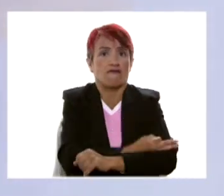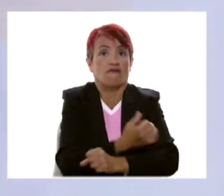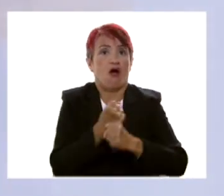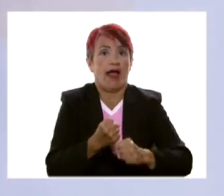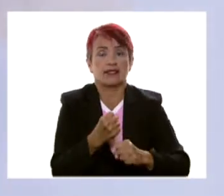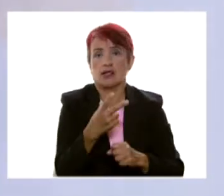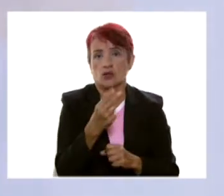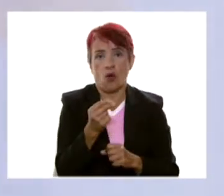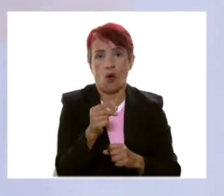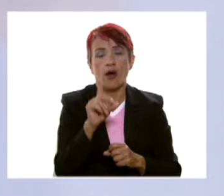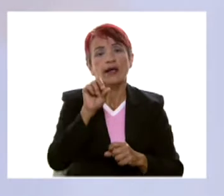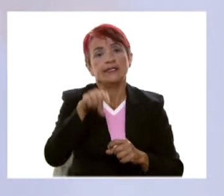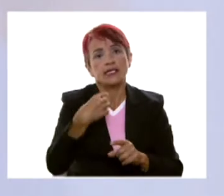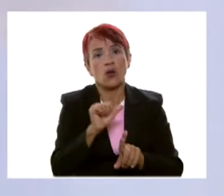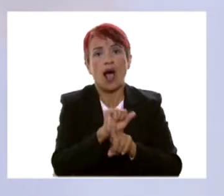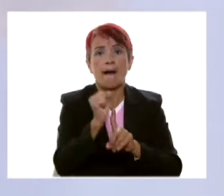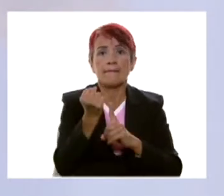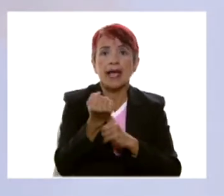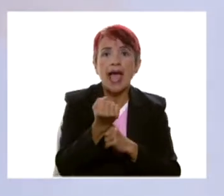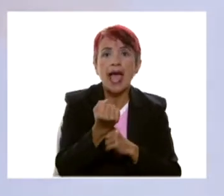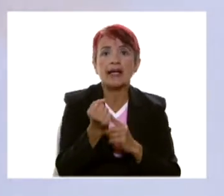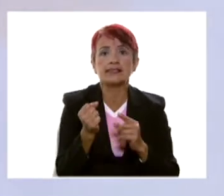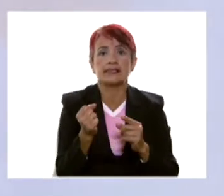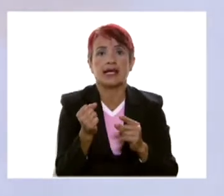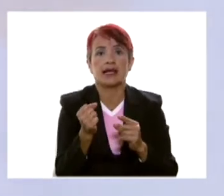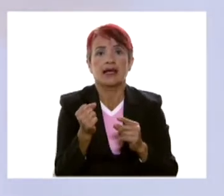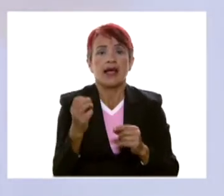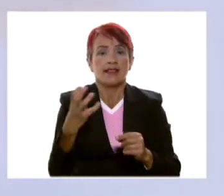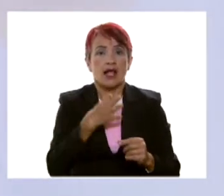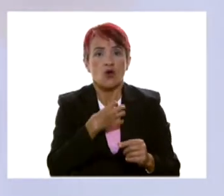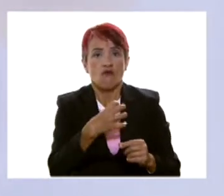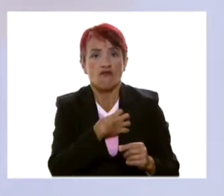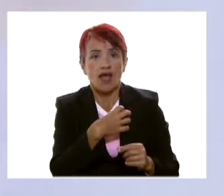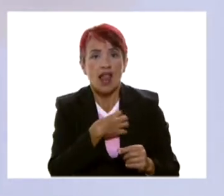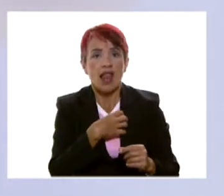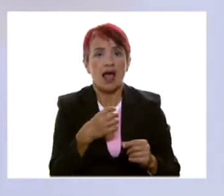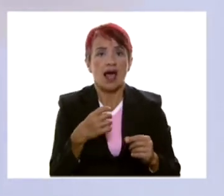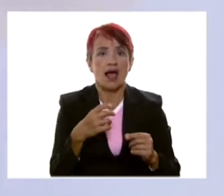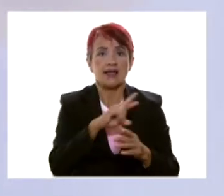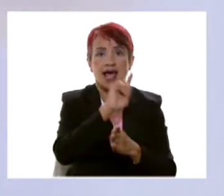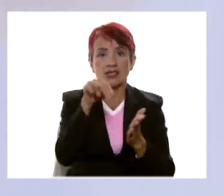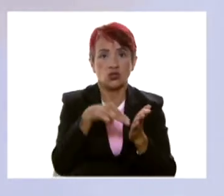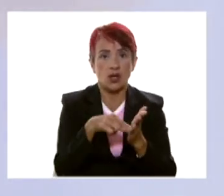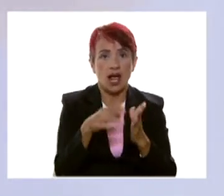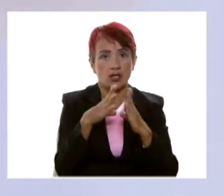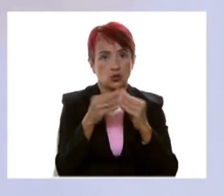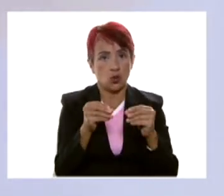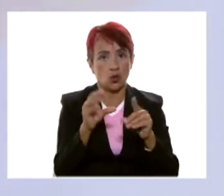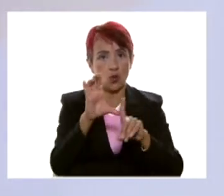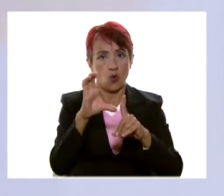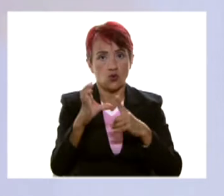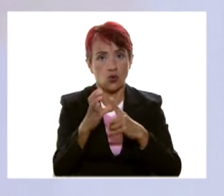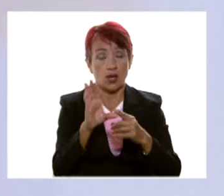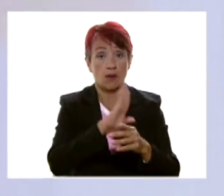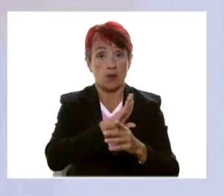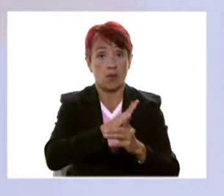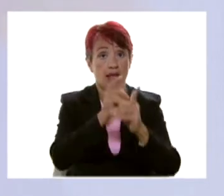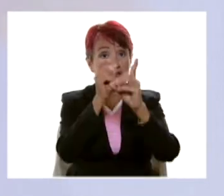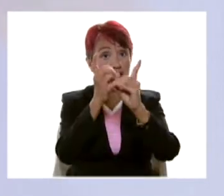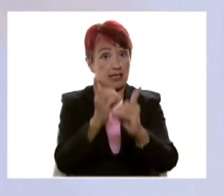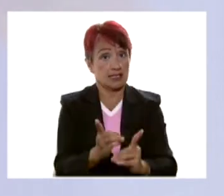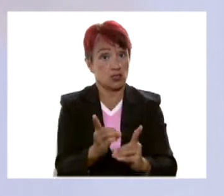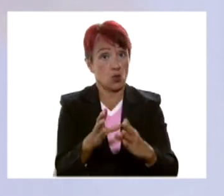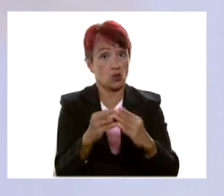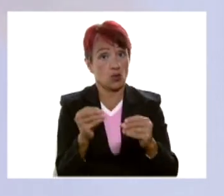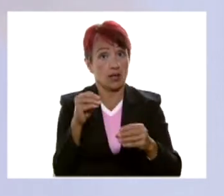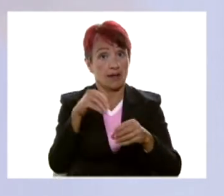ser ambiental, de espectáculo, nacional. Todo queda bajo su criterio al estudiante que esté en la casa